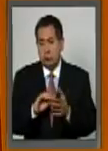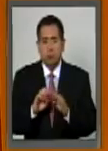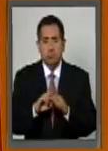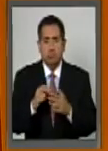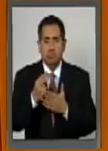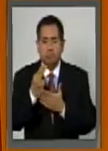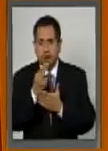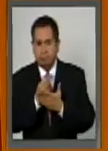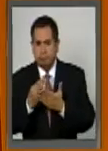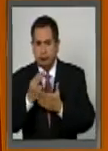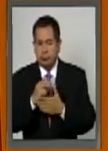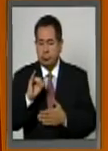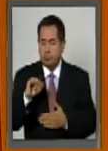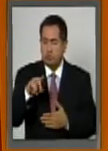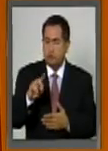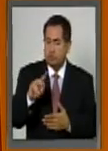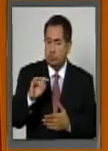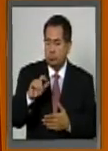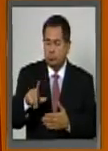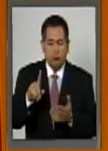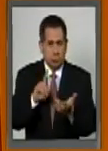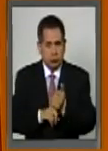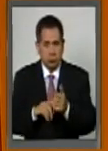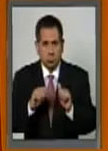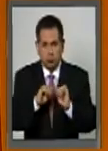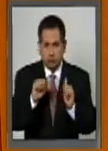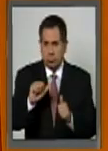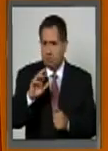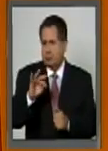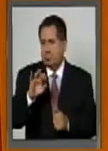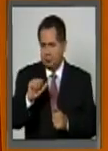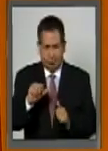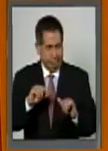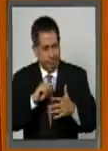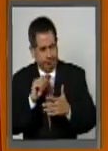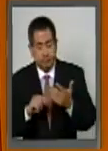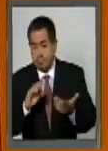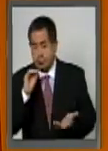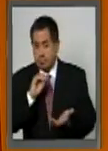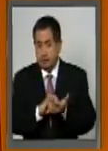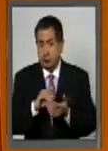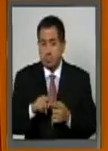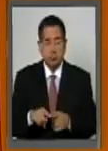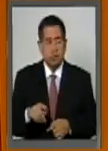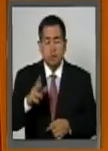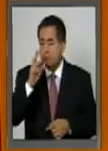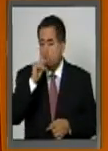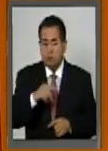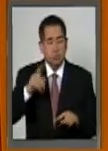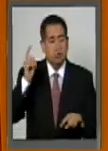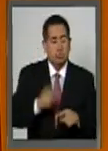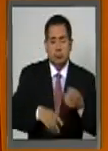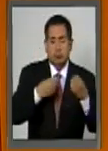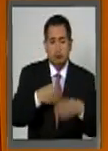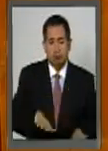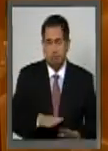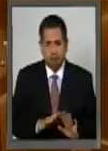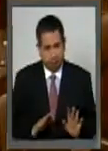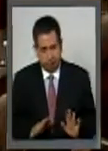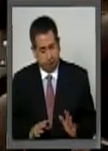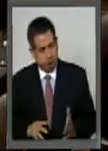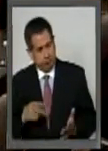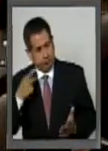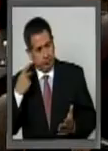dibujos industriales, aquellos contenidos en artesanías. Se otorga el carácter de irrenunciable al derecho